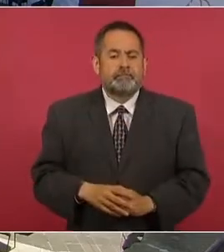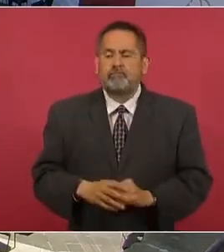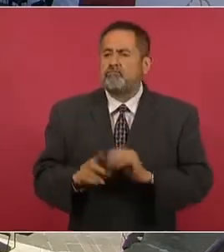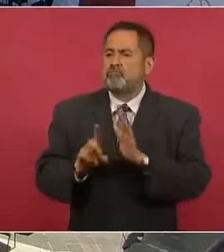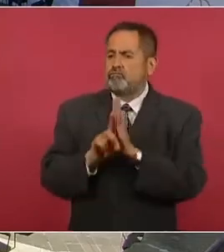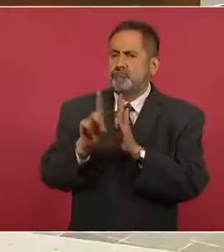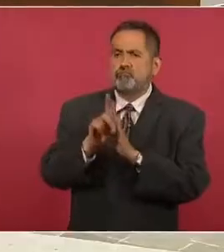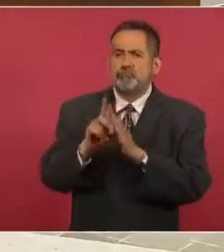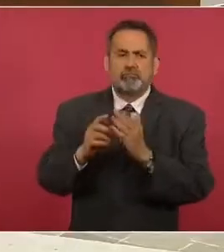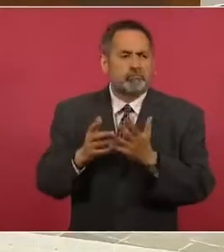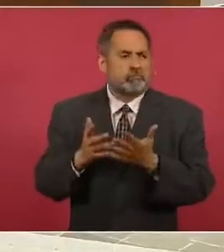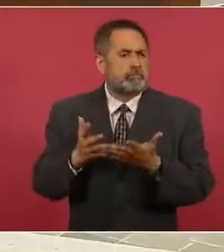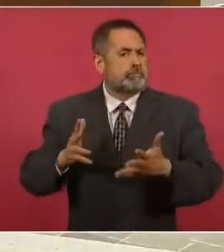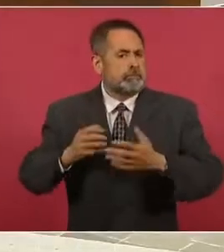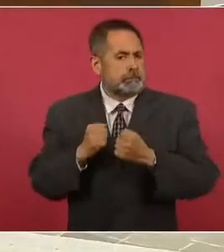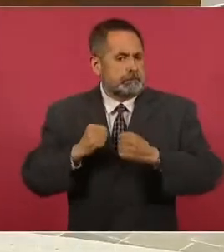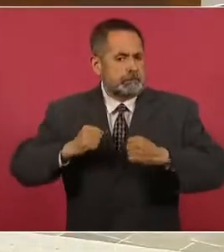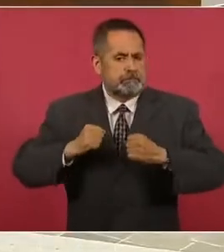departamentos de buena calidad